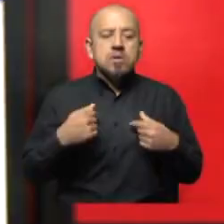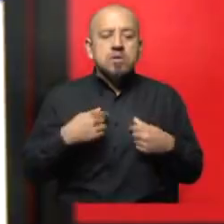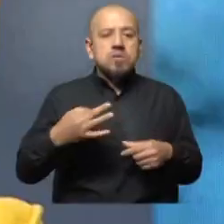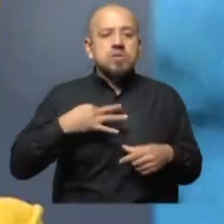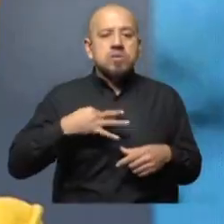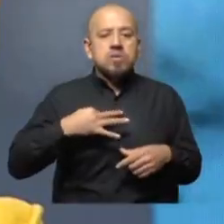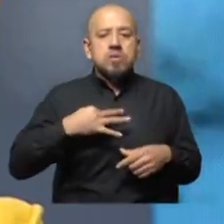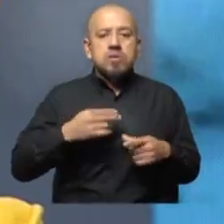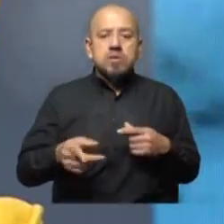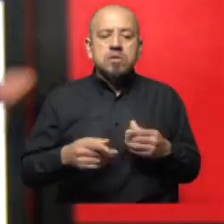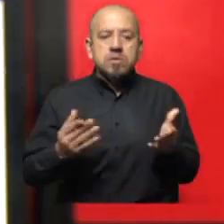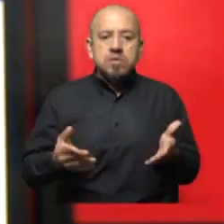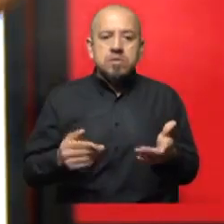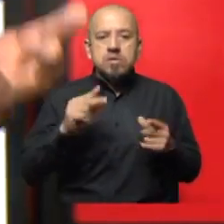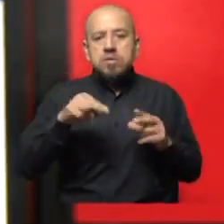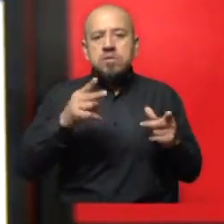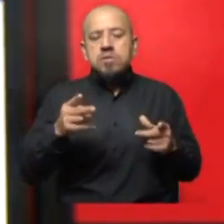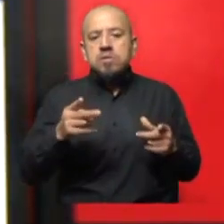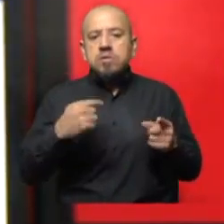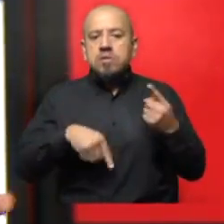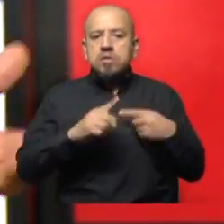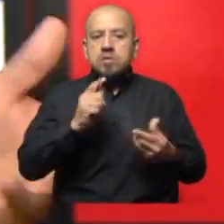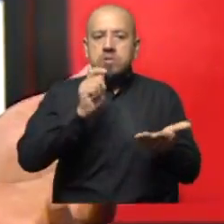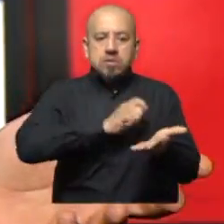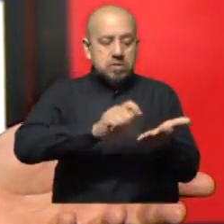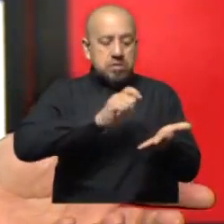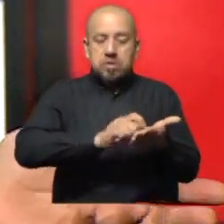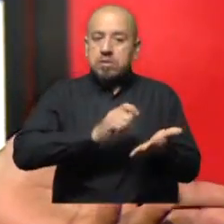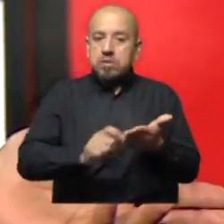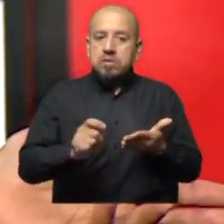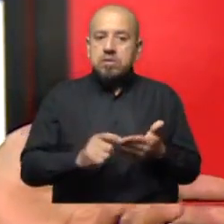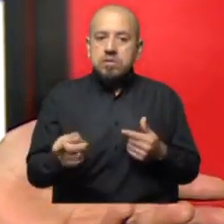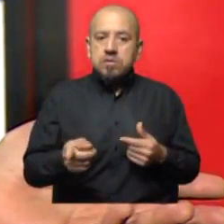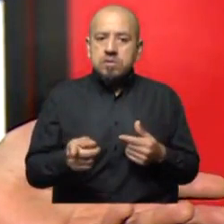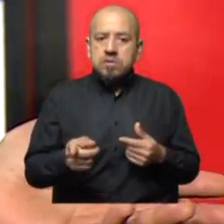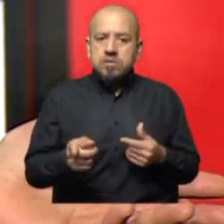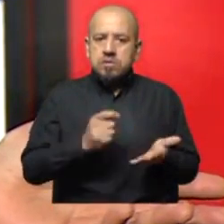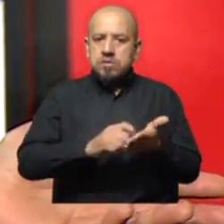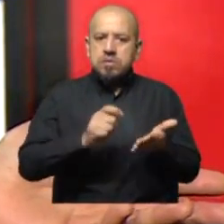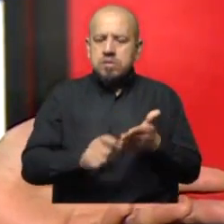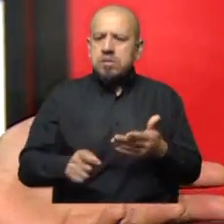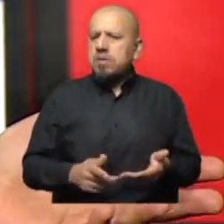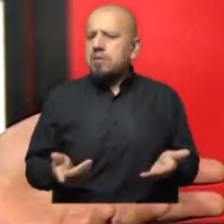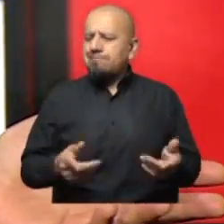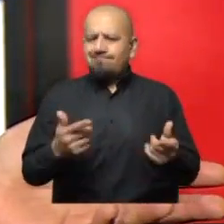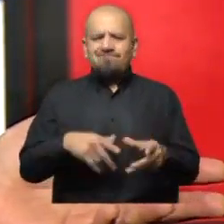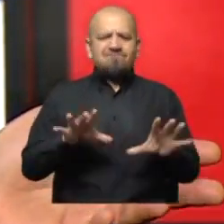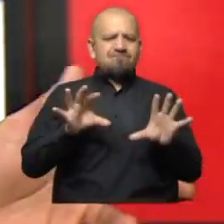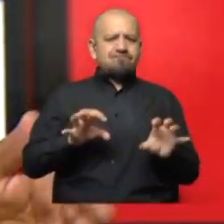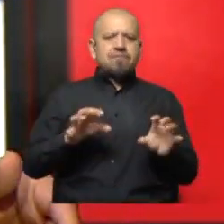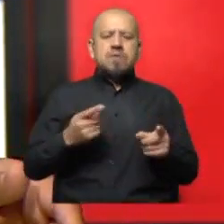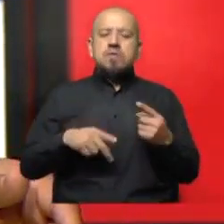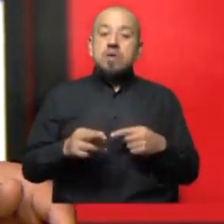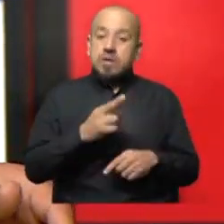pero la gente tiene un tipo feliz en seguir cuando te pones a escribir escrito para abajo vistes y te raro